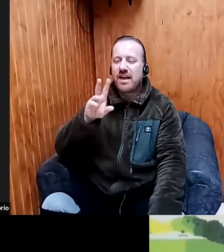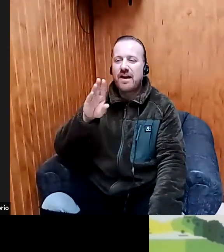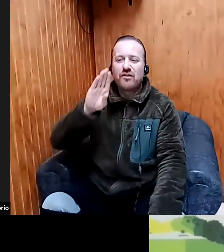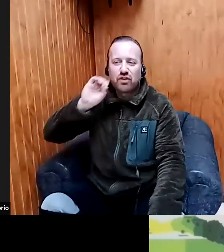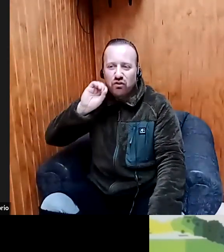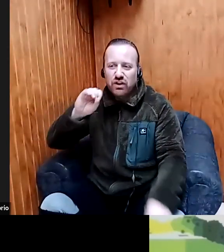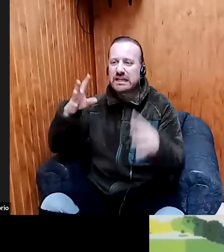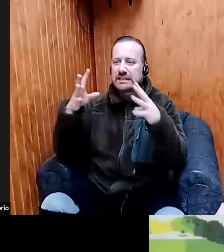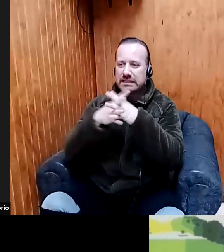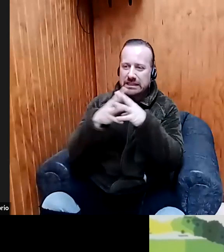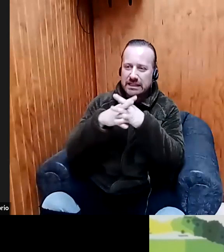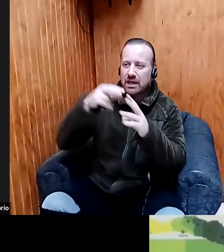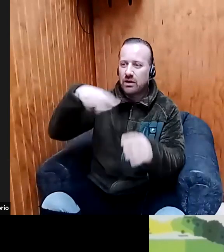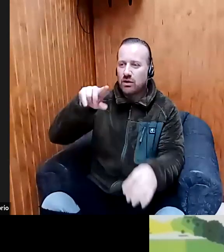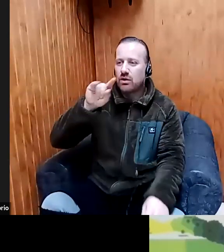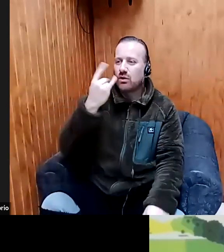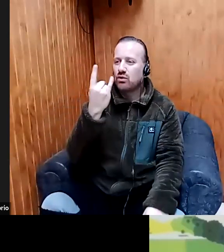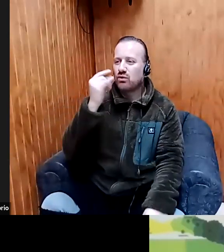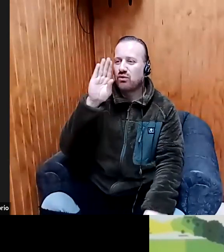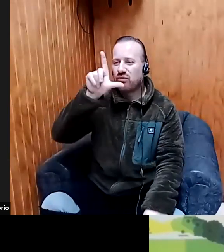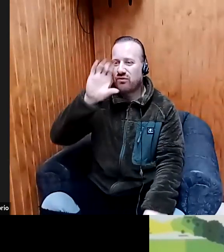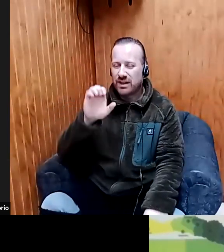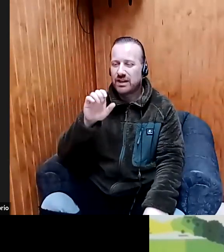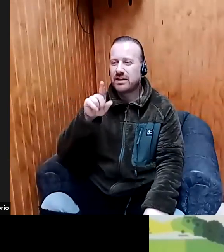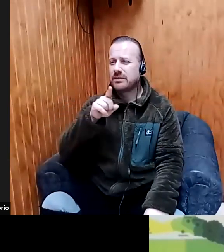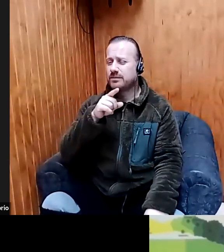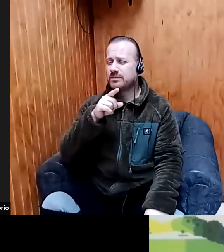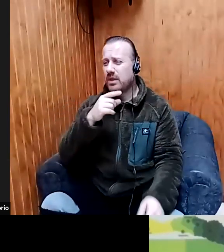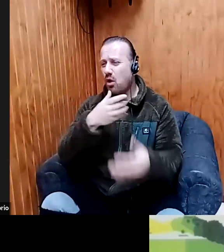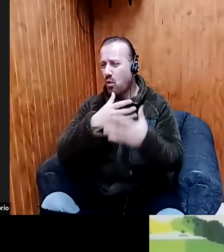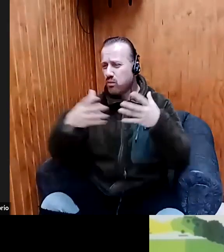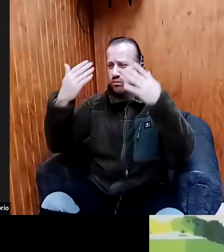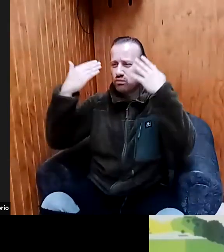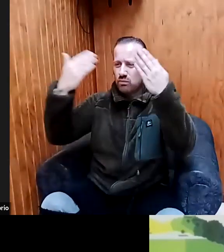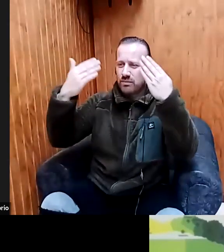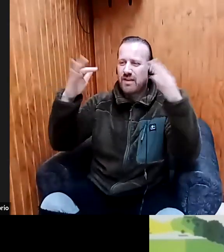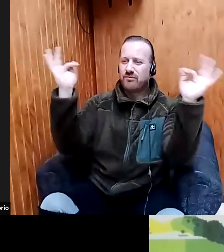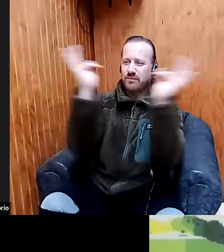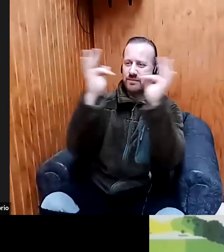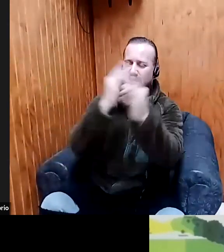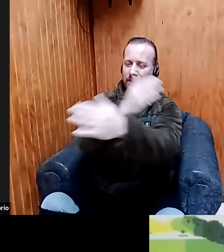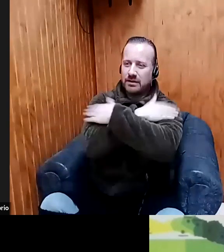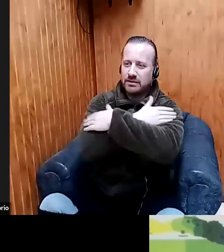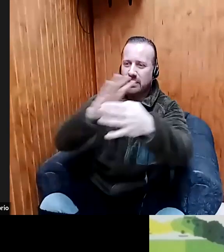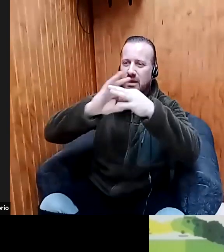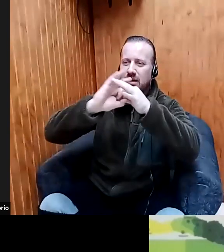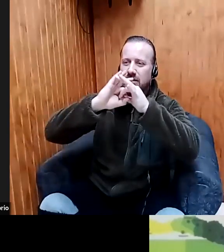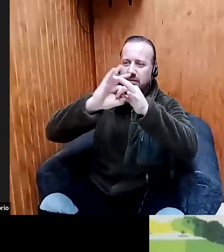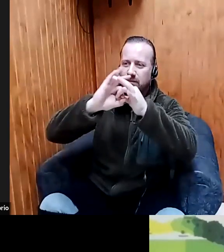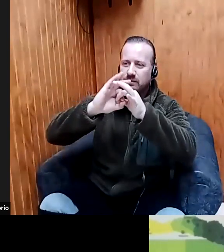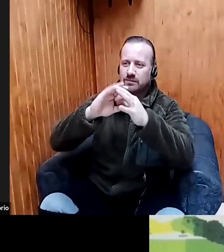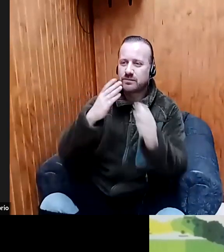de Ñuble, de Montepatria, de La Cisterna. Ahí hay muchos saludos, felicitaciones y agradecimientos por